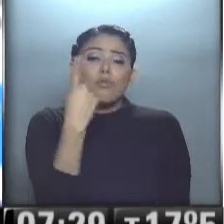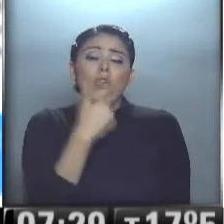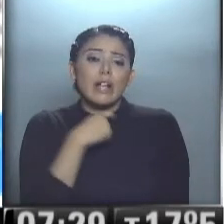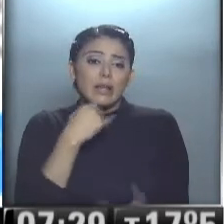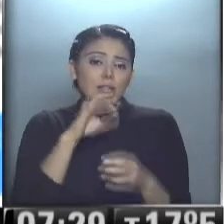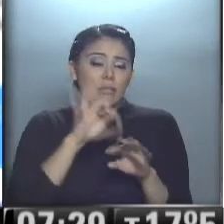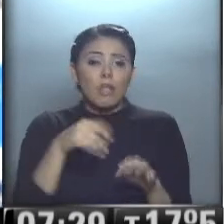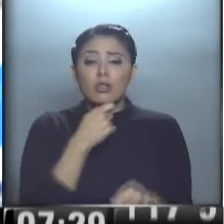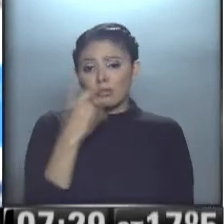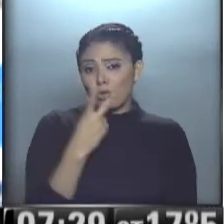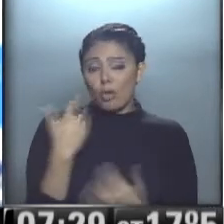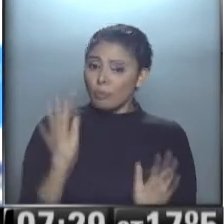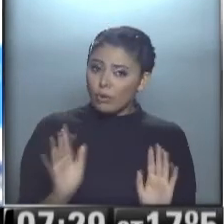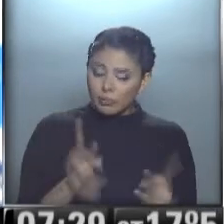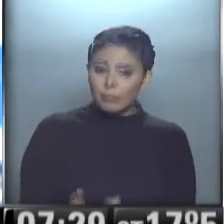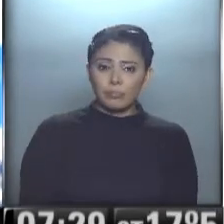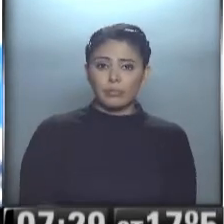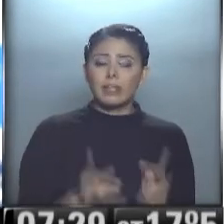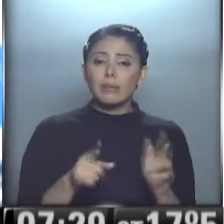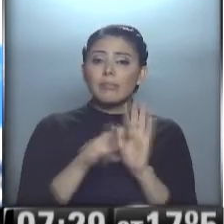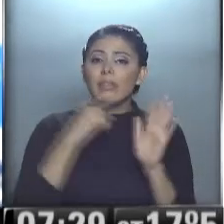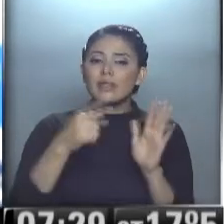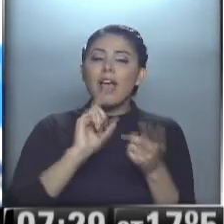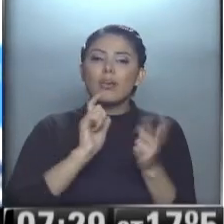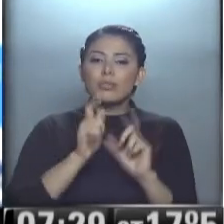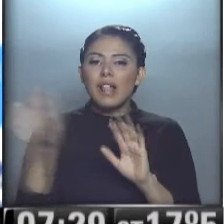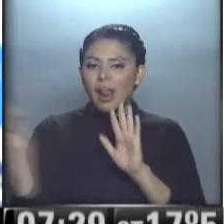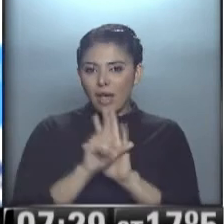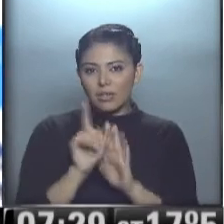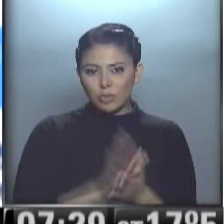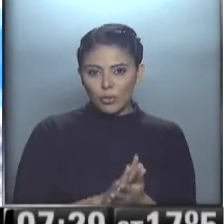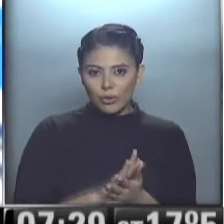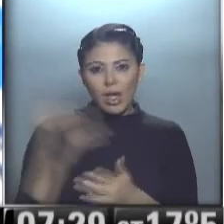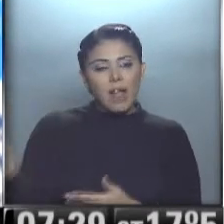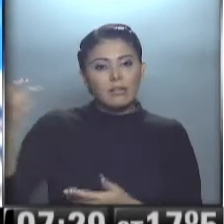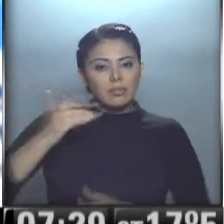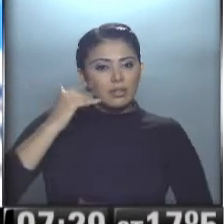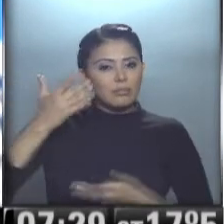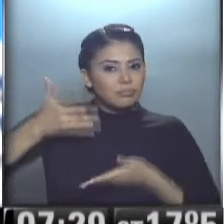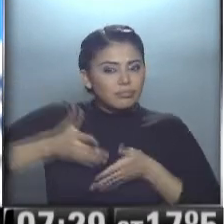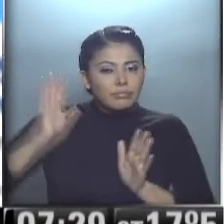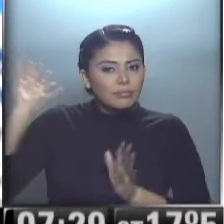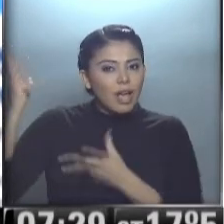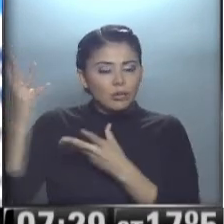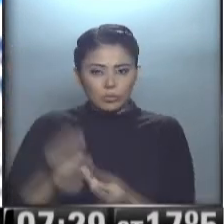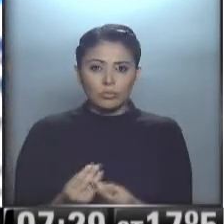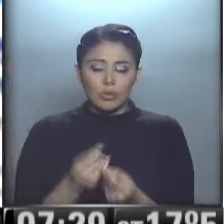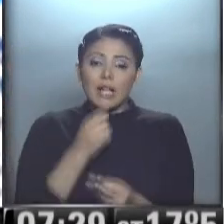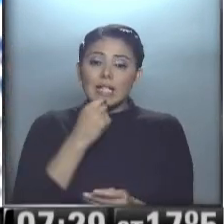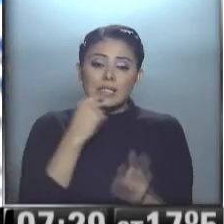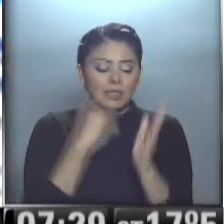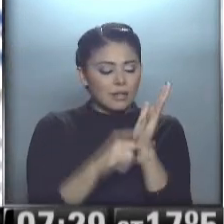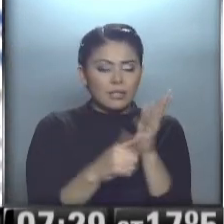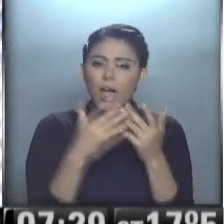ambos cónyuges. El nuevo código, indicaron, también actualiza la legislación referida a la reproducción humana asistida al regularle expresamente